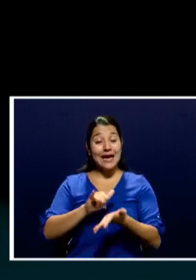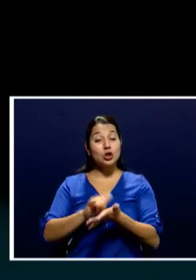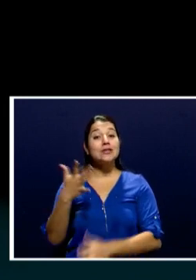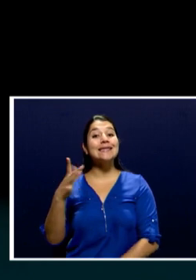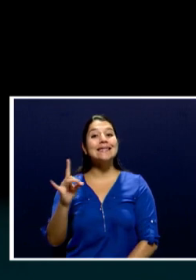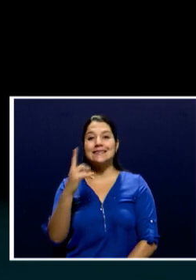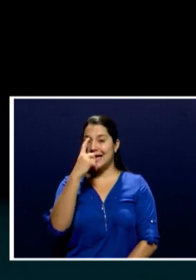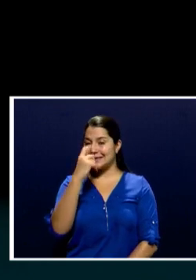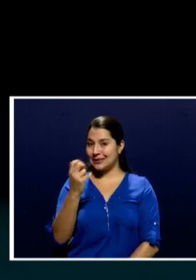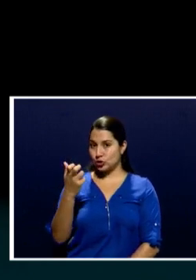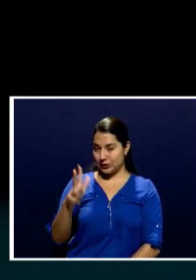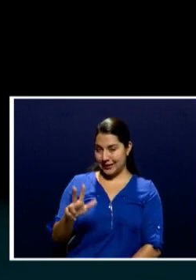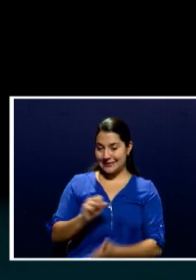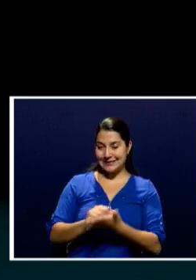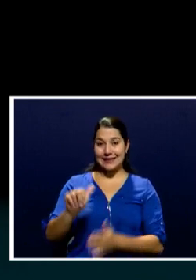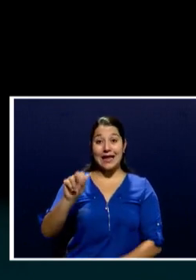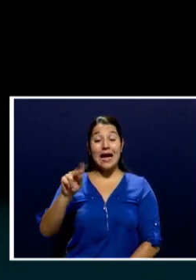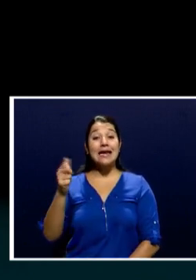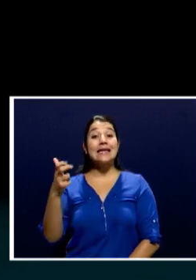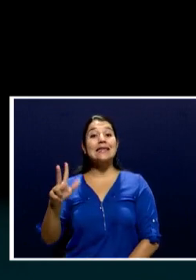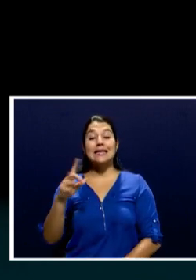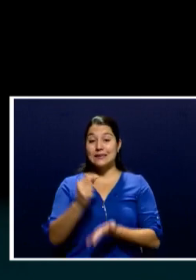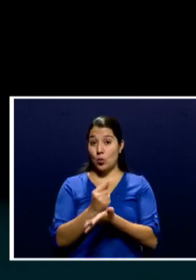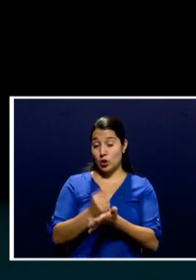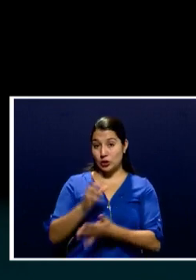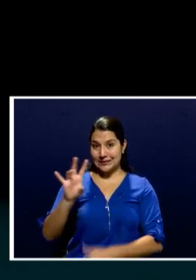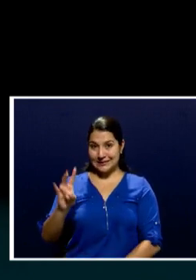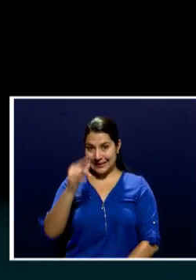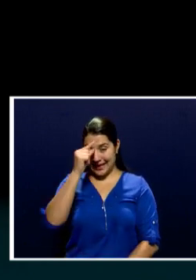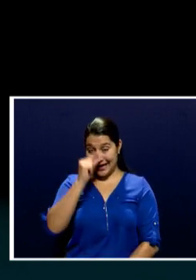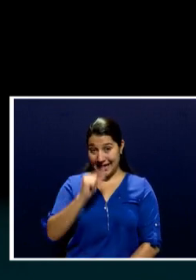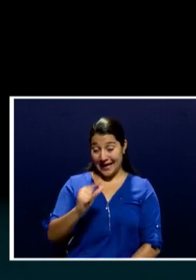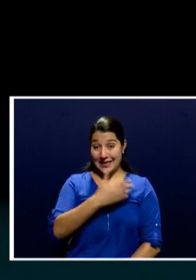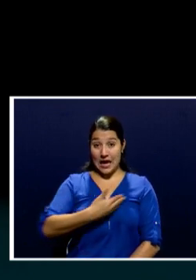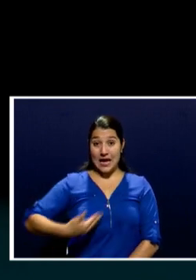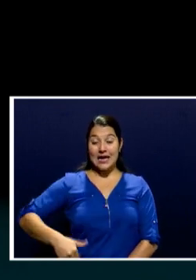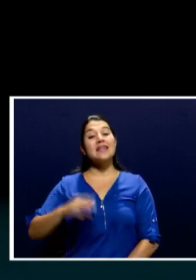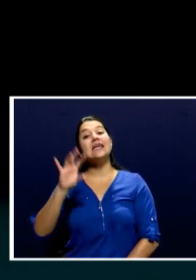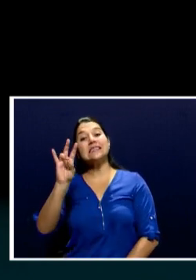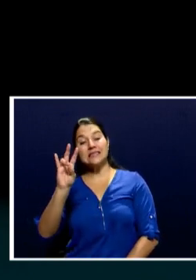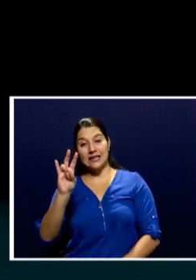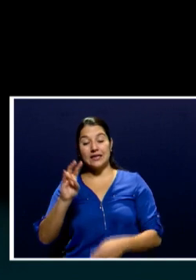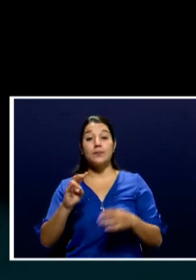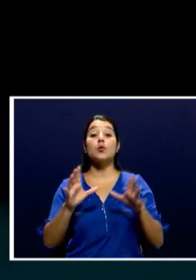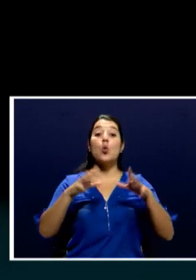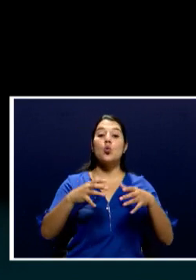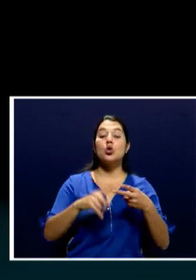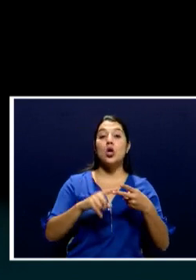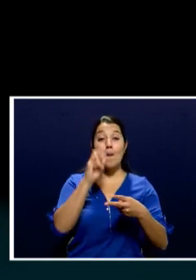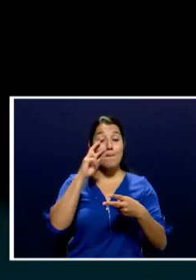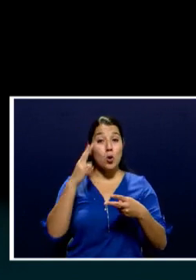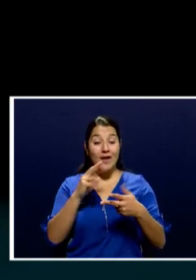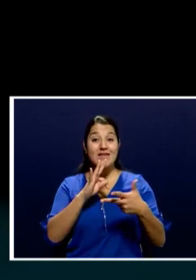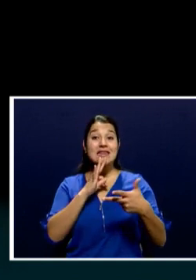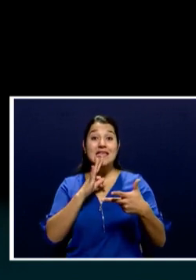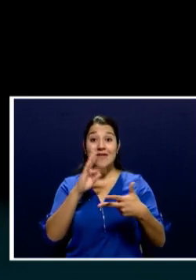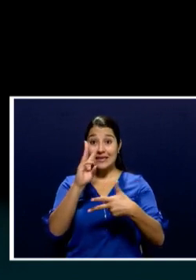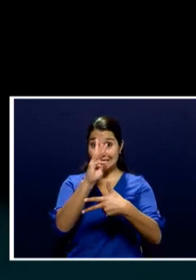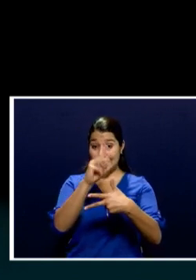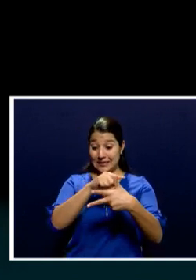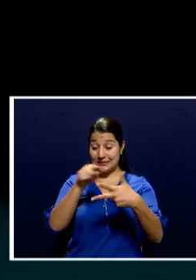18, Escazú 13, Santa Ana 13, Goicoechea 7, Grecia y Heredia 7 también, La Unión, Moravia y Tibás